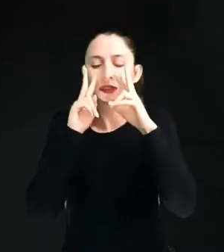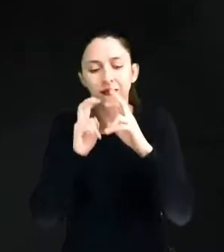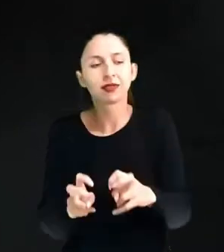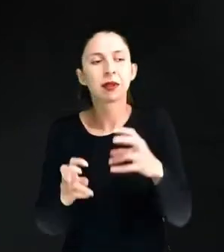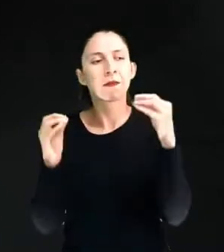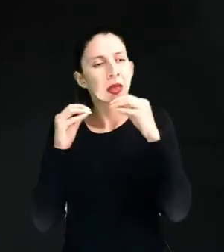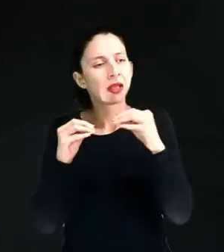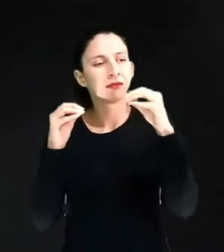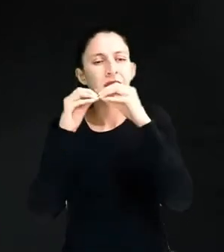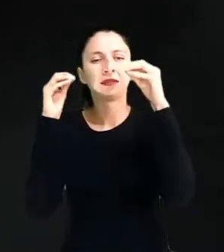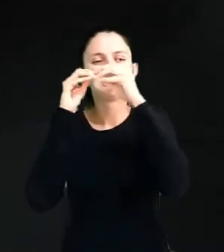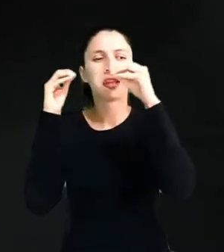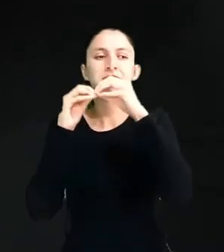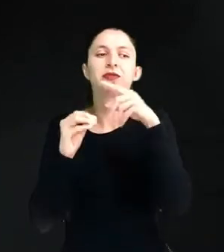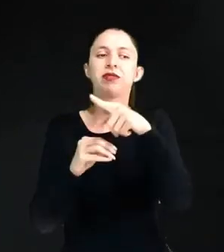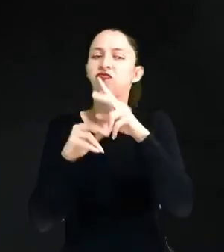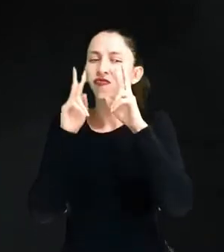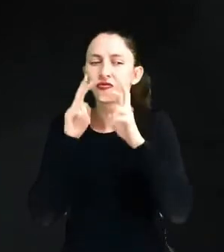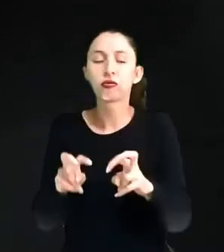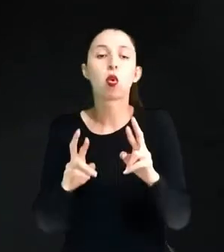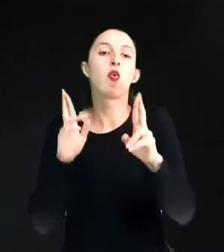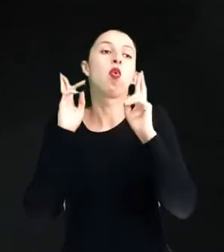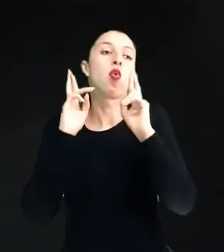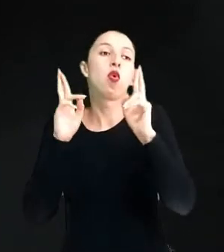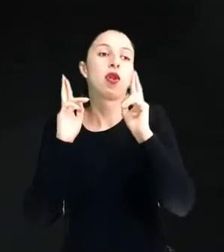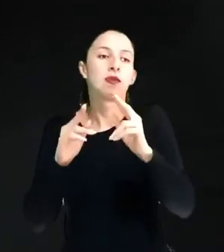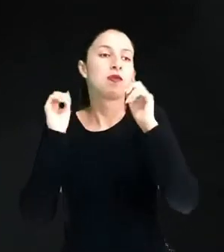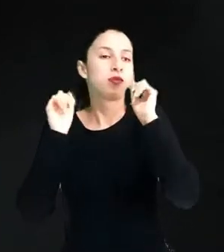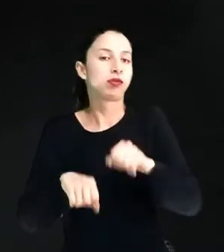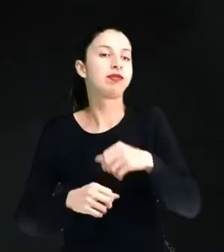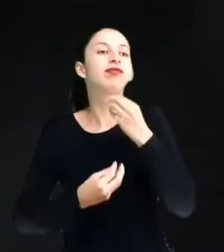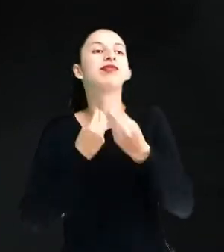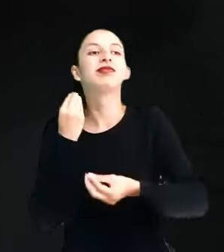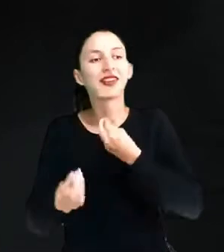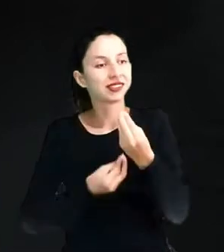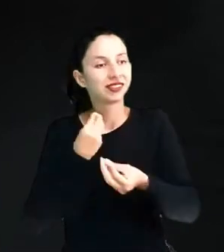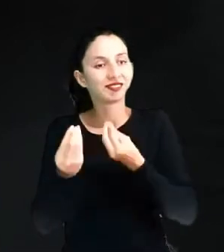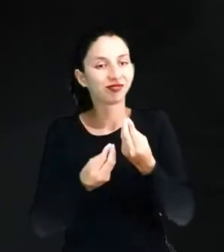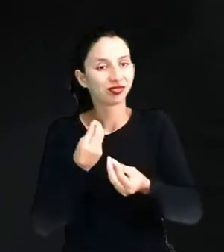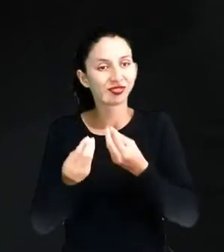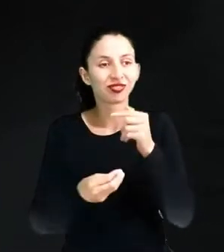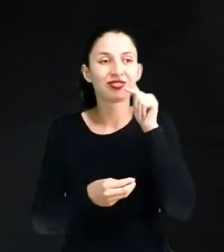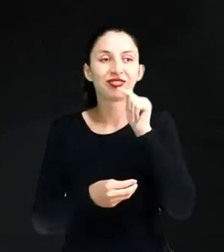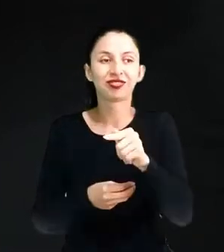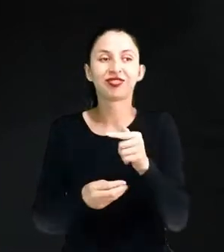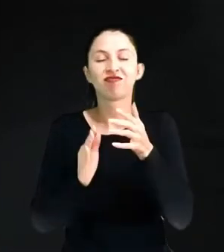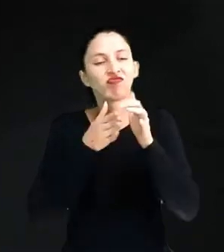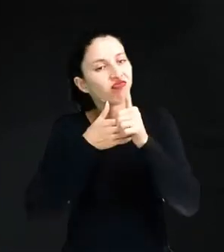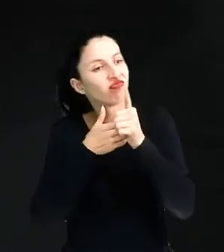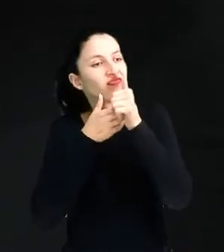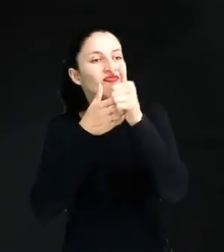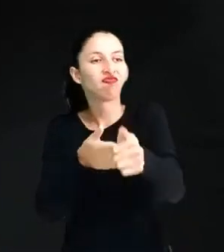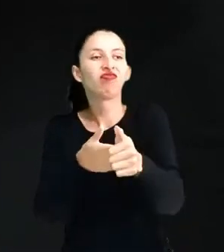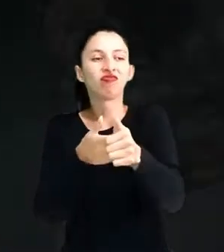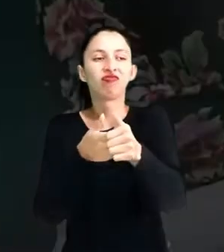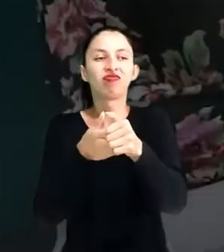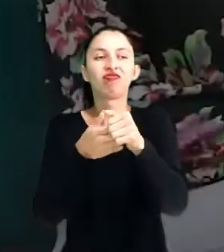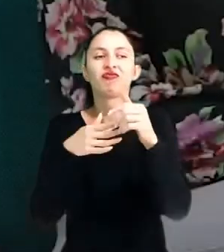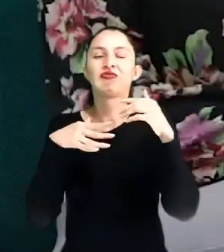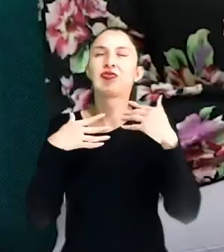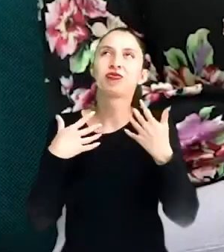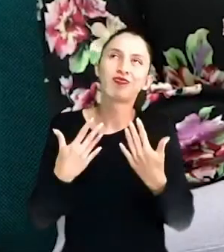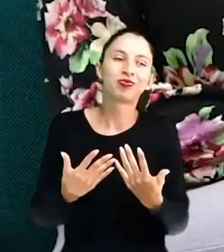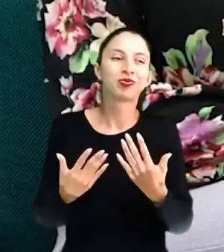de ir un poco más allá de su investigación y que ojalá se pueda generar este tipo de medios